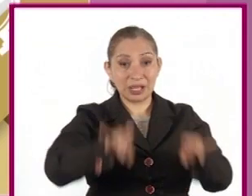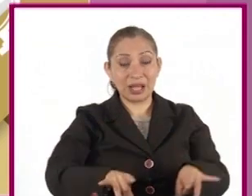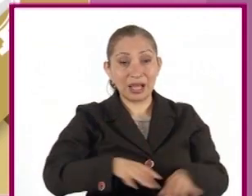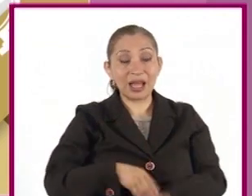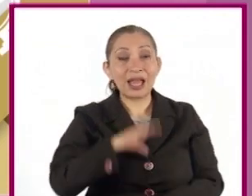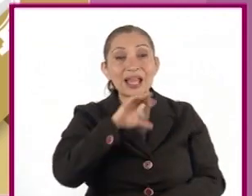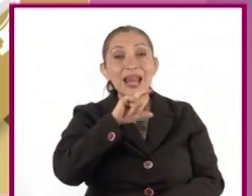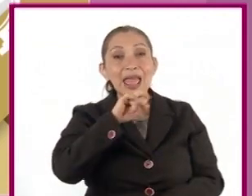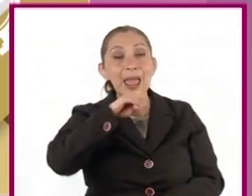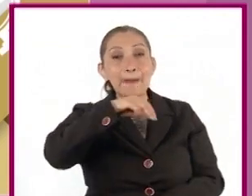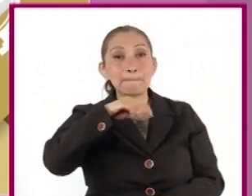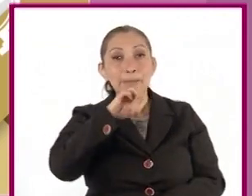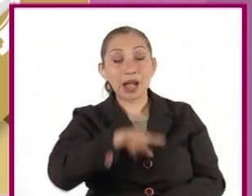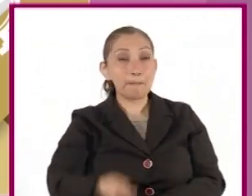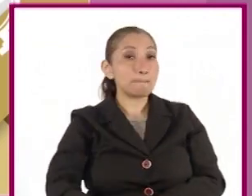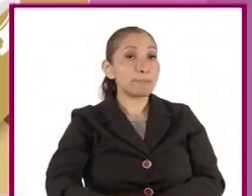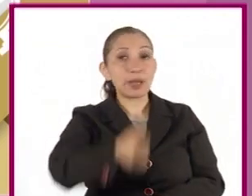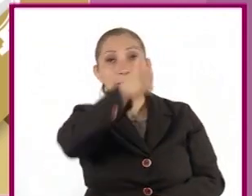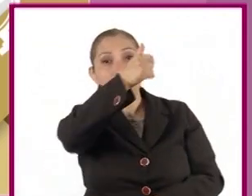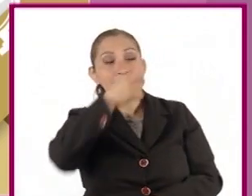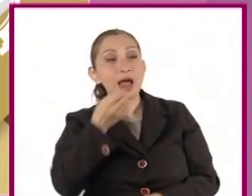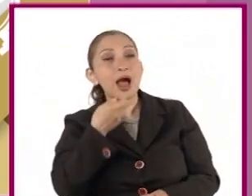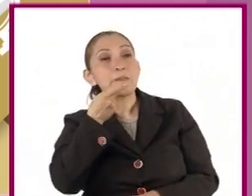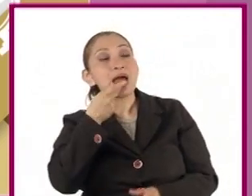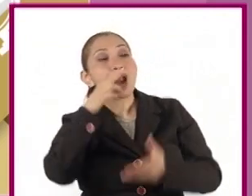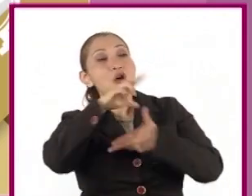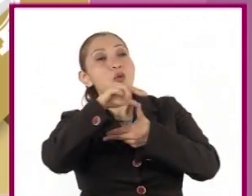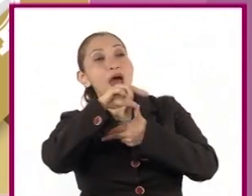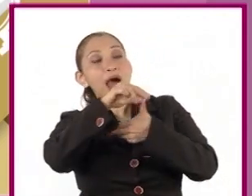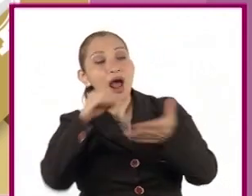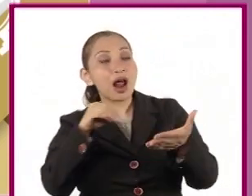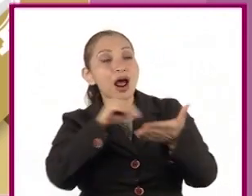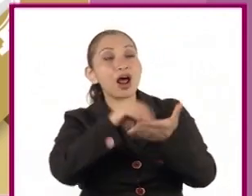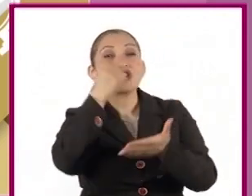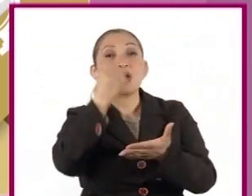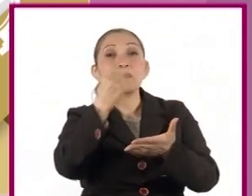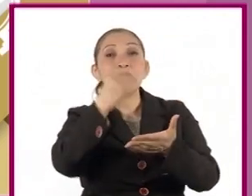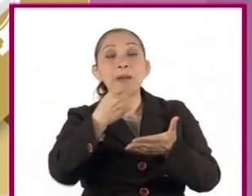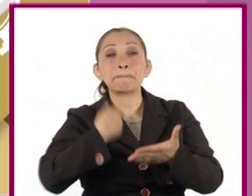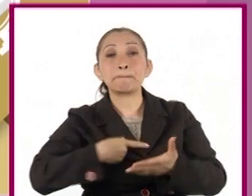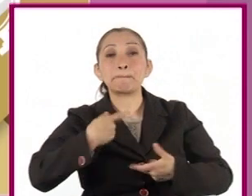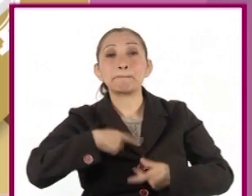L. Roach fue el primero en referirse a huracanes utilizando